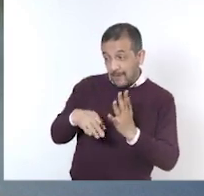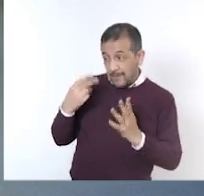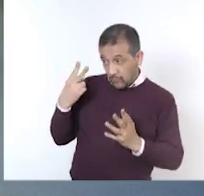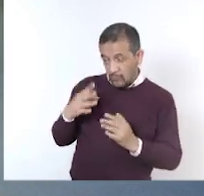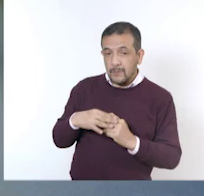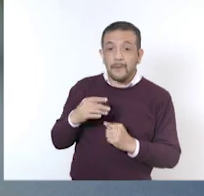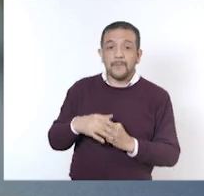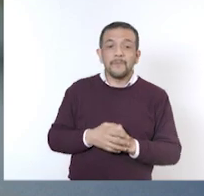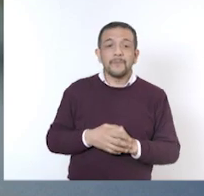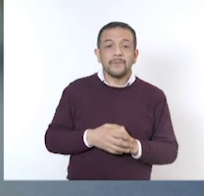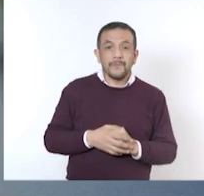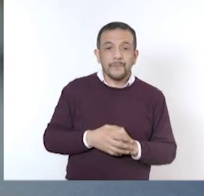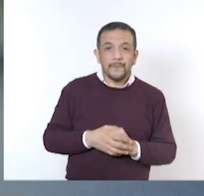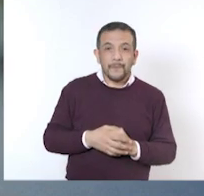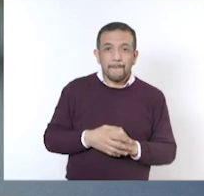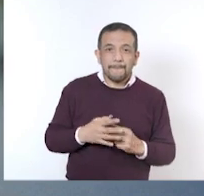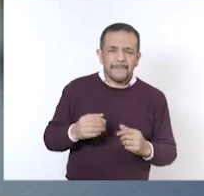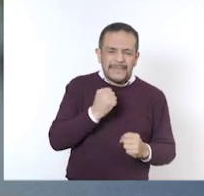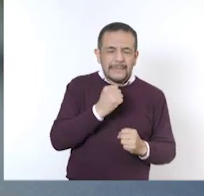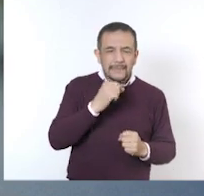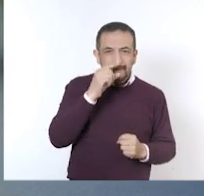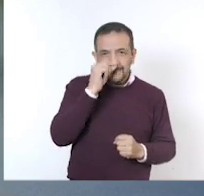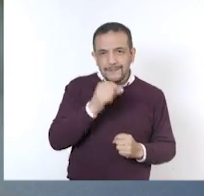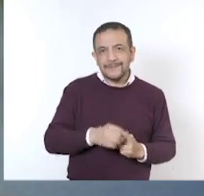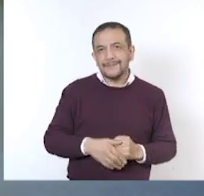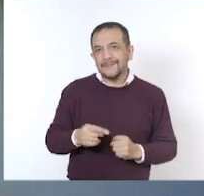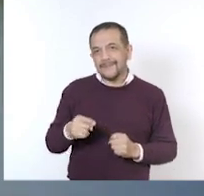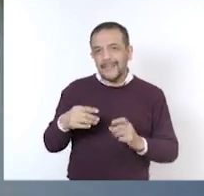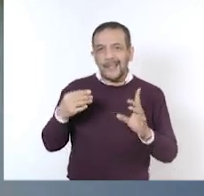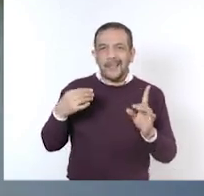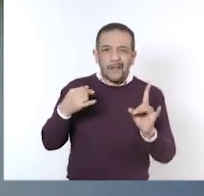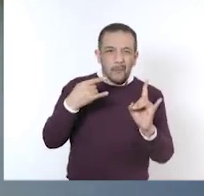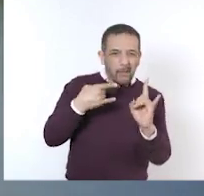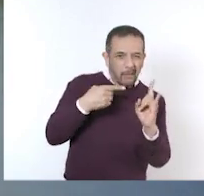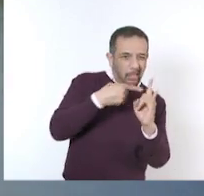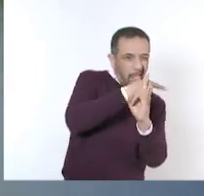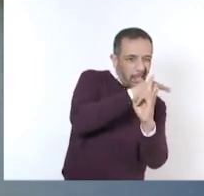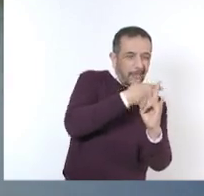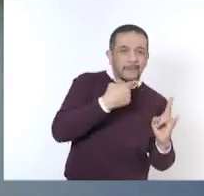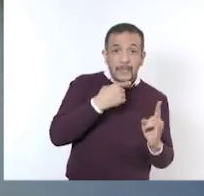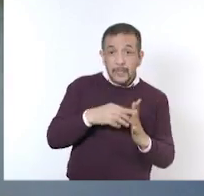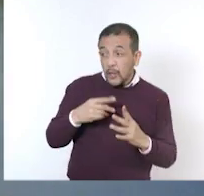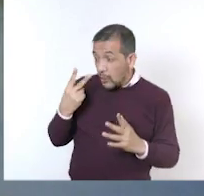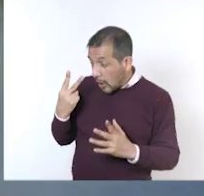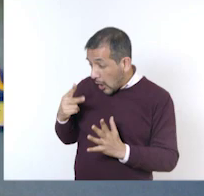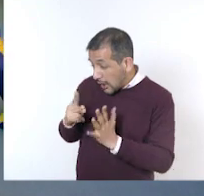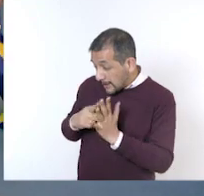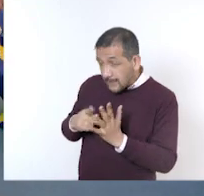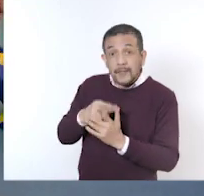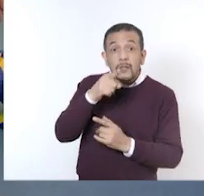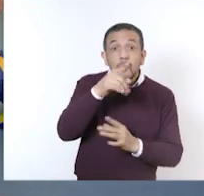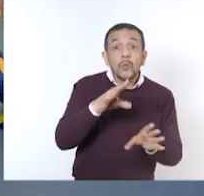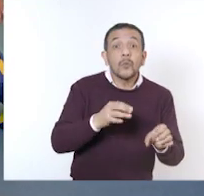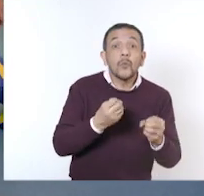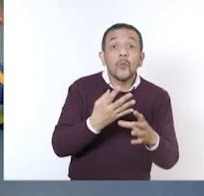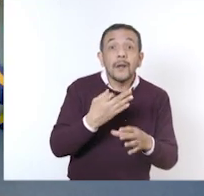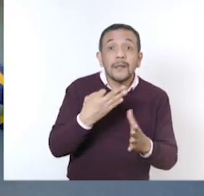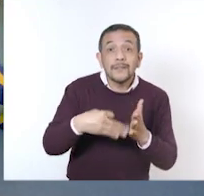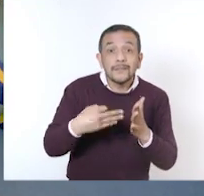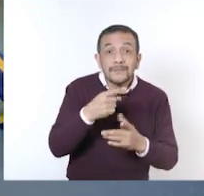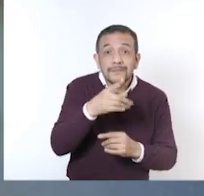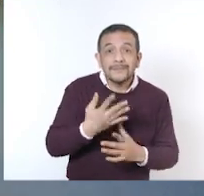dale, rápido, rápido. Venga, Jesús, venga, vamos. ¡Uy! ¡Ah, poste! Venga, venga, allá en casa. Vamos. Nos faltan dos. ¿Cuántos te faltan